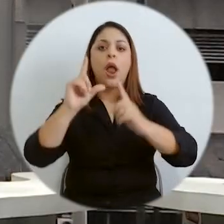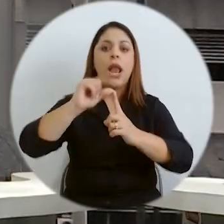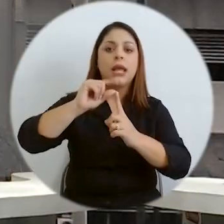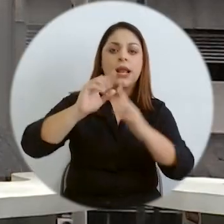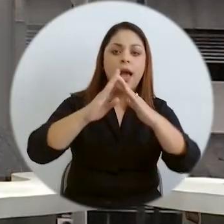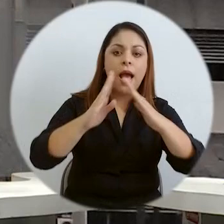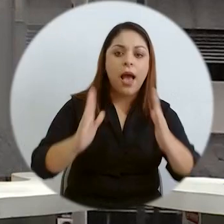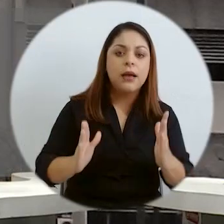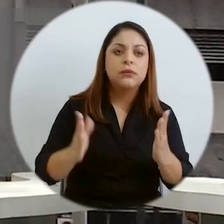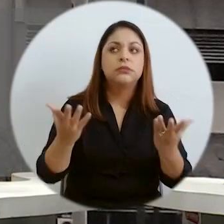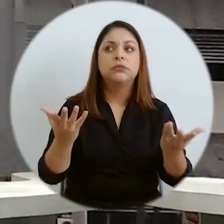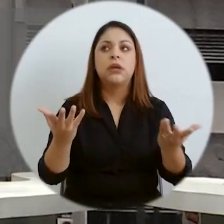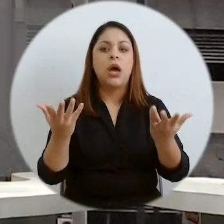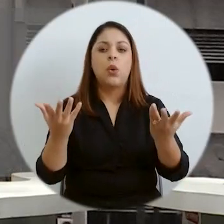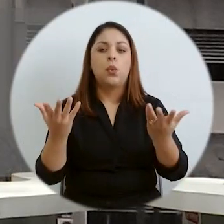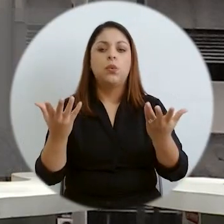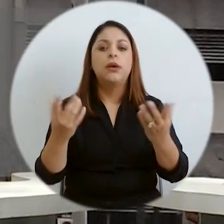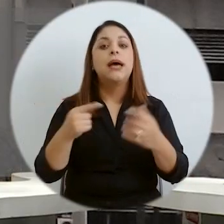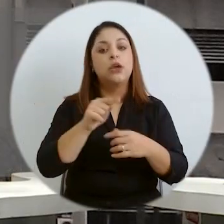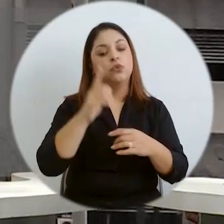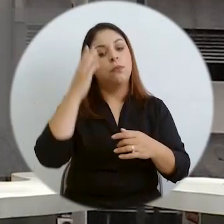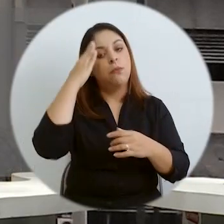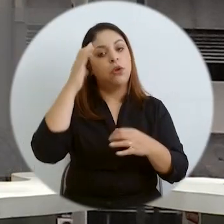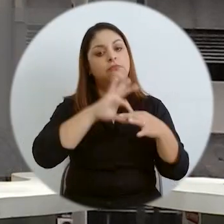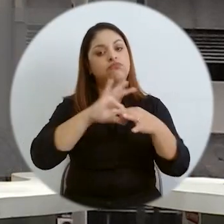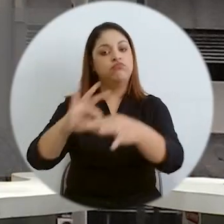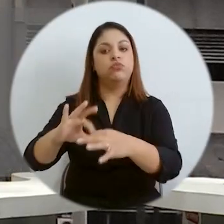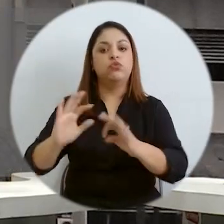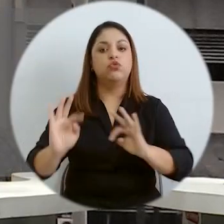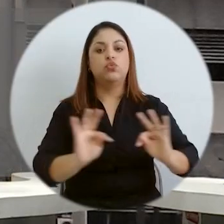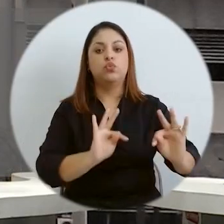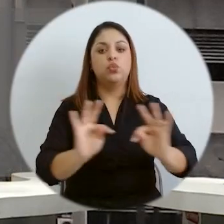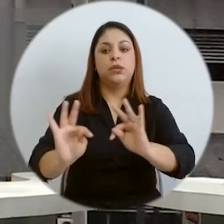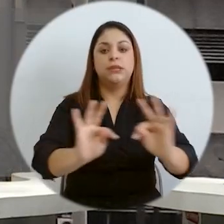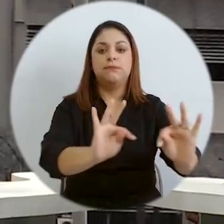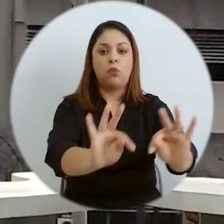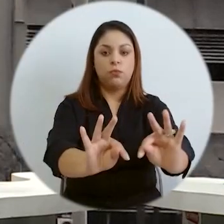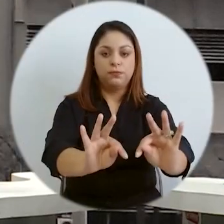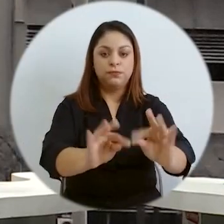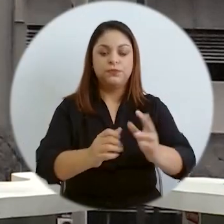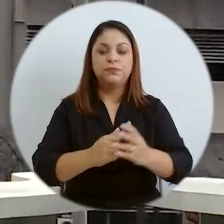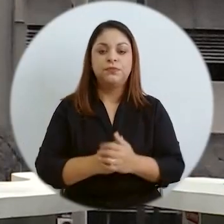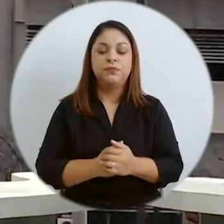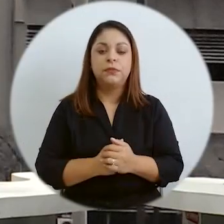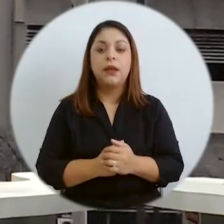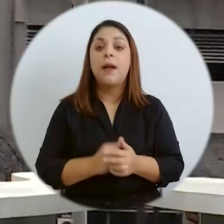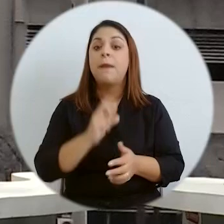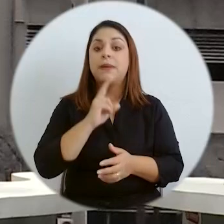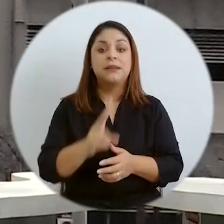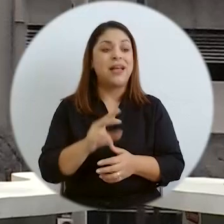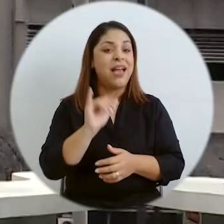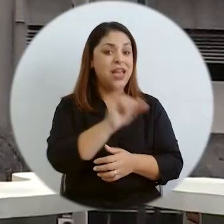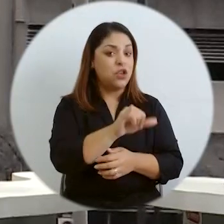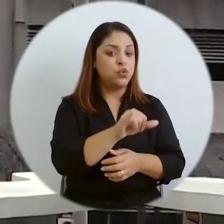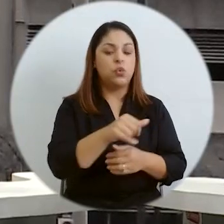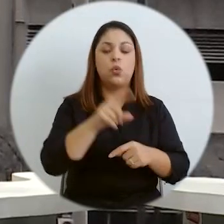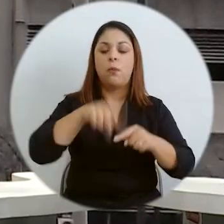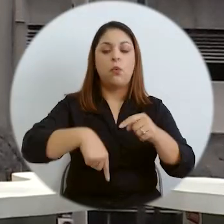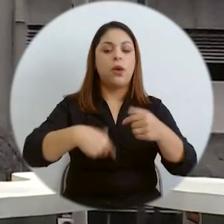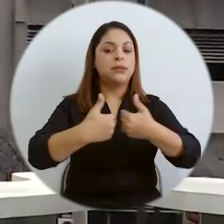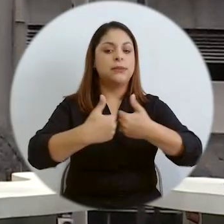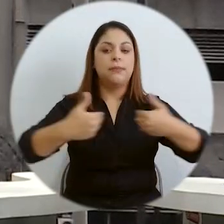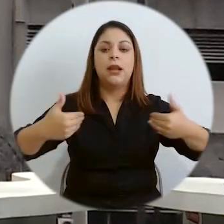turismo. Este desarrollo inmobiliario tampoco existiría sin el turismo, porque también hay gente que lo separa y realmente no, es una cuestión